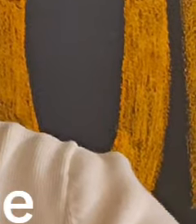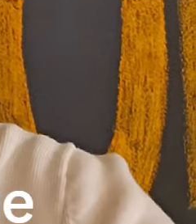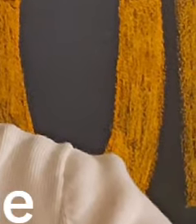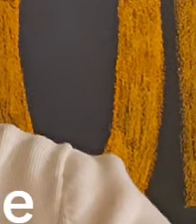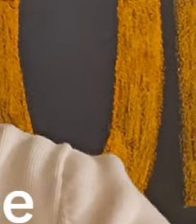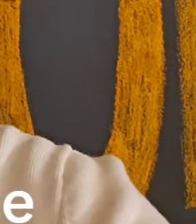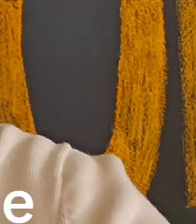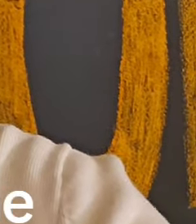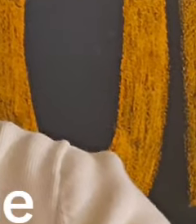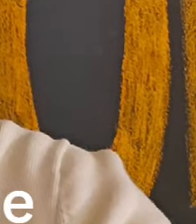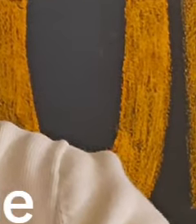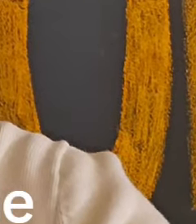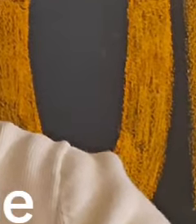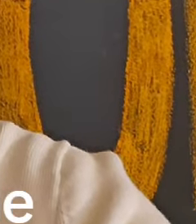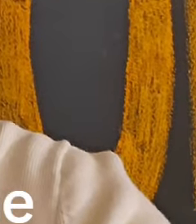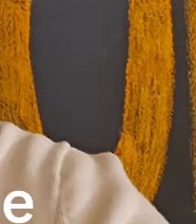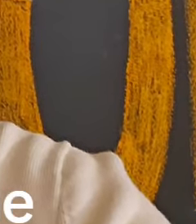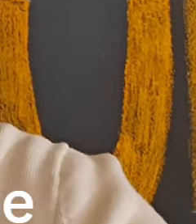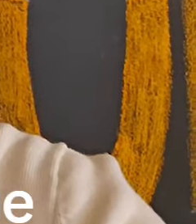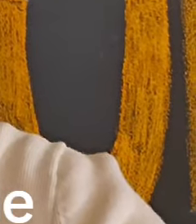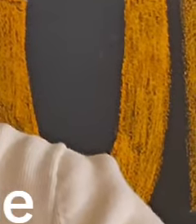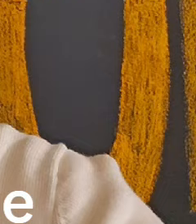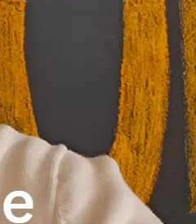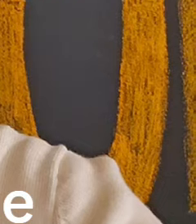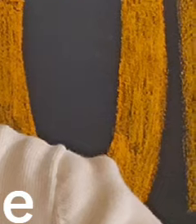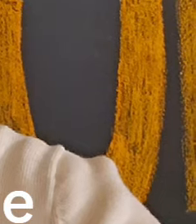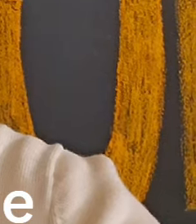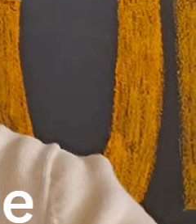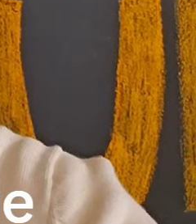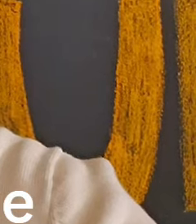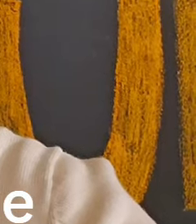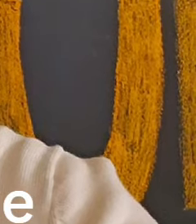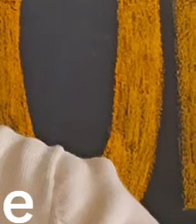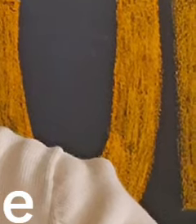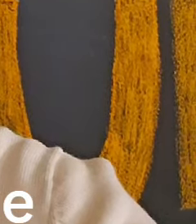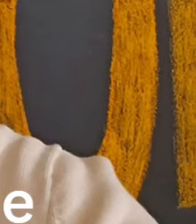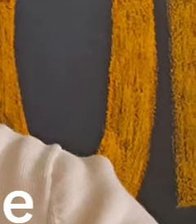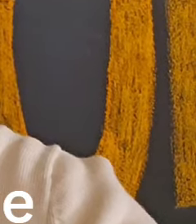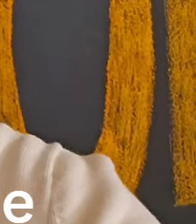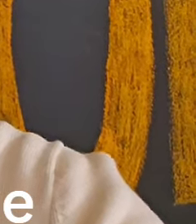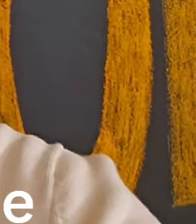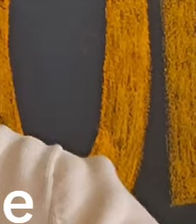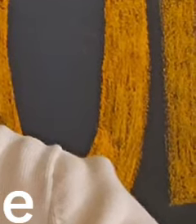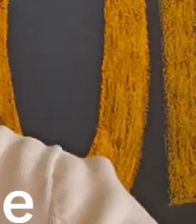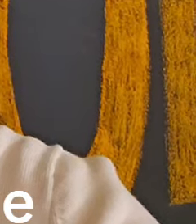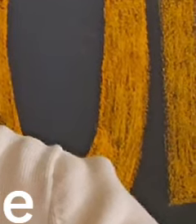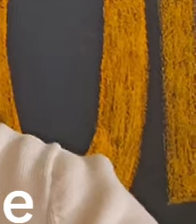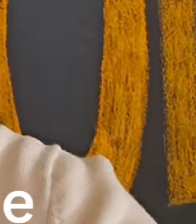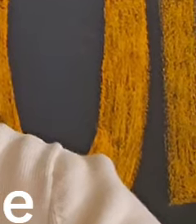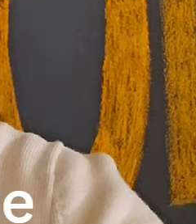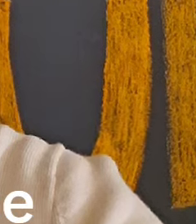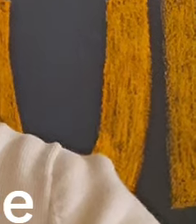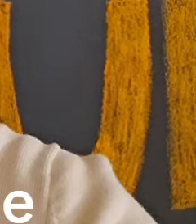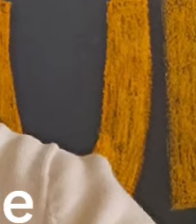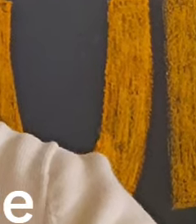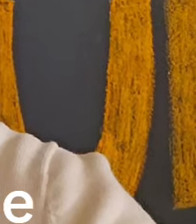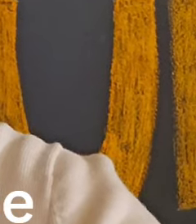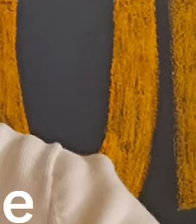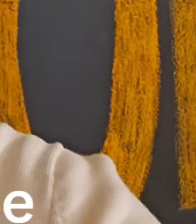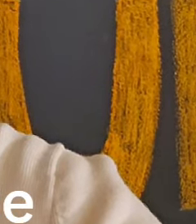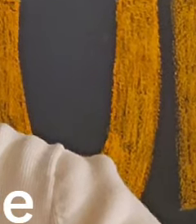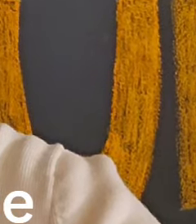¿Qué tal? Les habla Jorge Armando Rocha, el presidente López Obrador emplaza a Anabel Hernández, esta periodista y escritora, para que dé a conocer